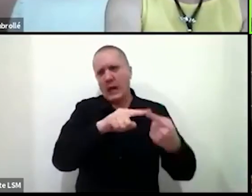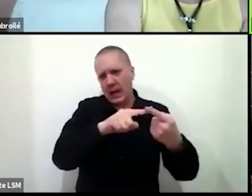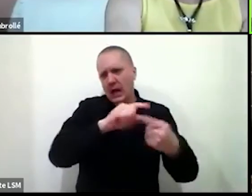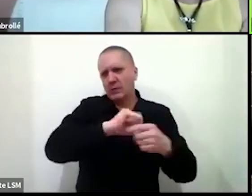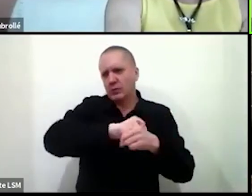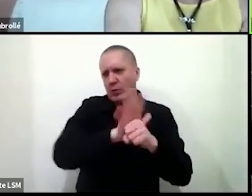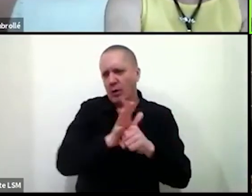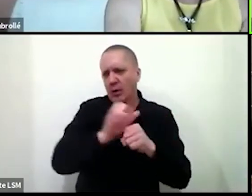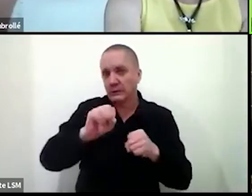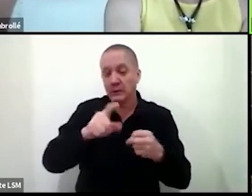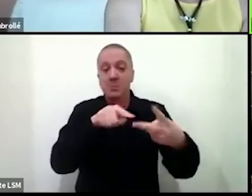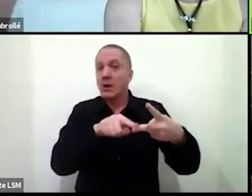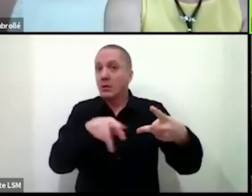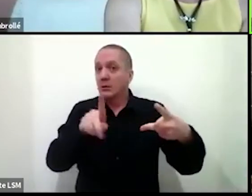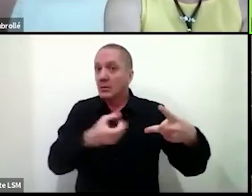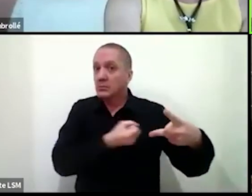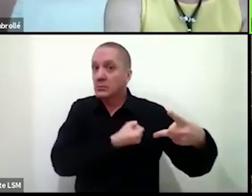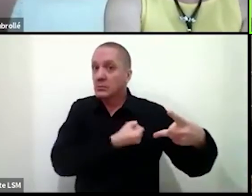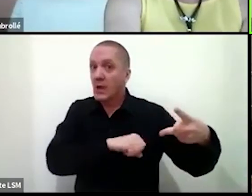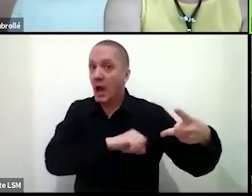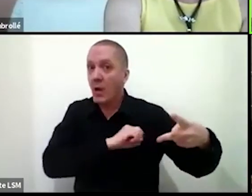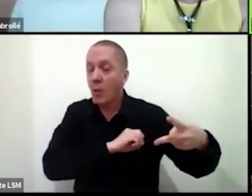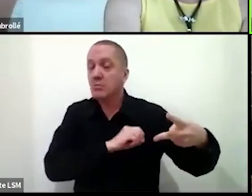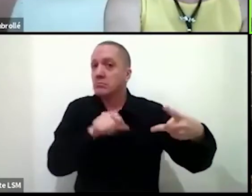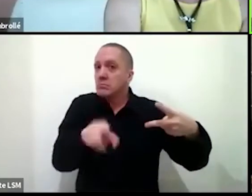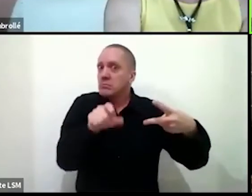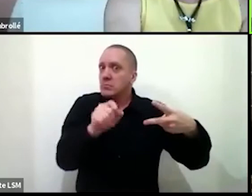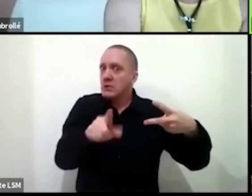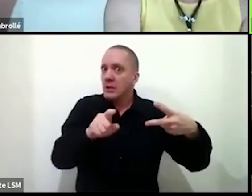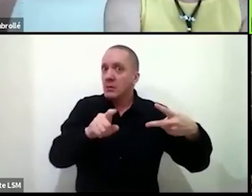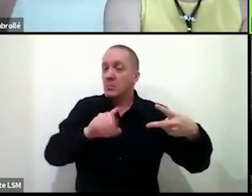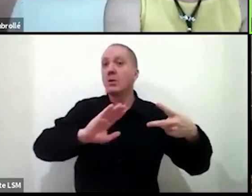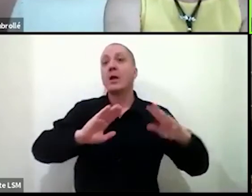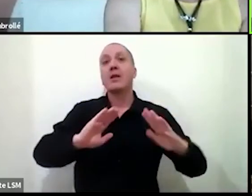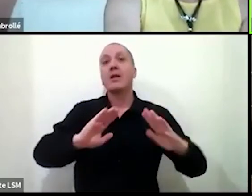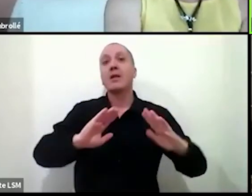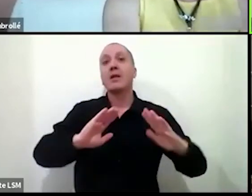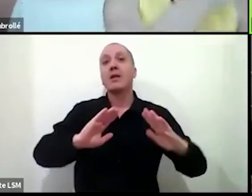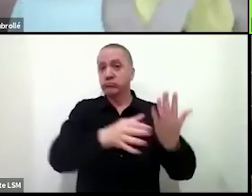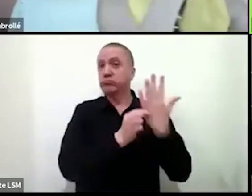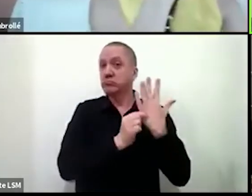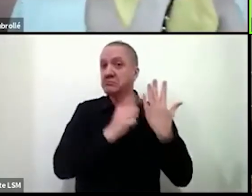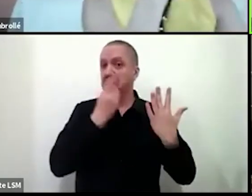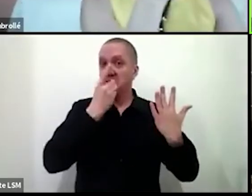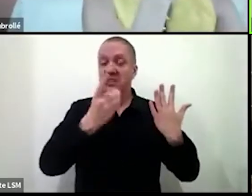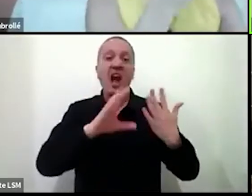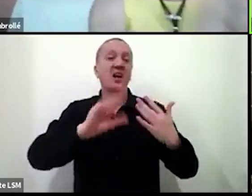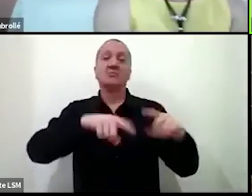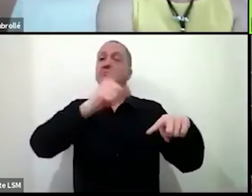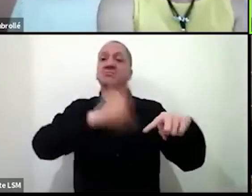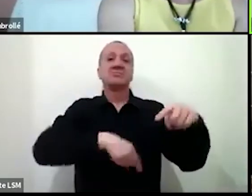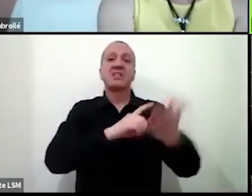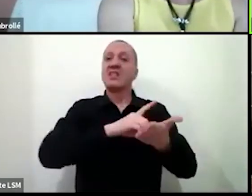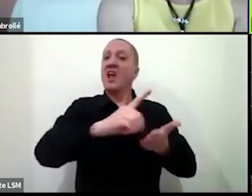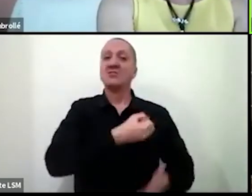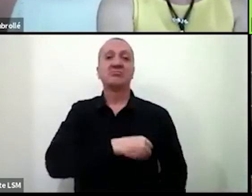preocupa el tema de nuestra salud, porque el presidente ha salido a decir que quiere restar el derecho a la salud, algo que es tan esencial para